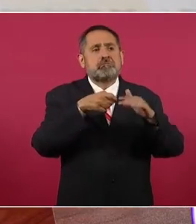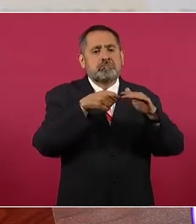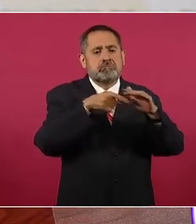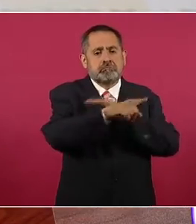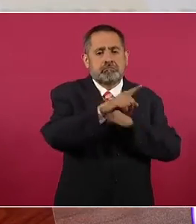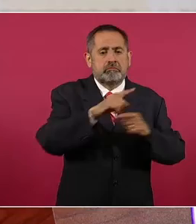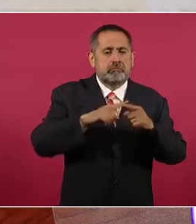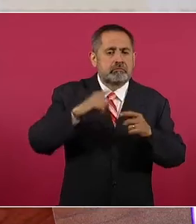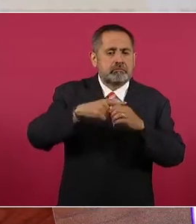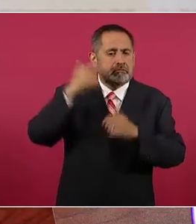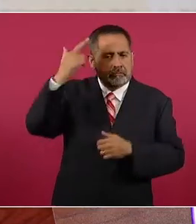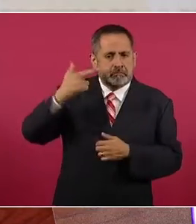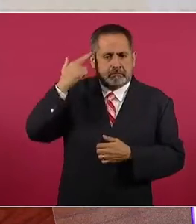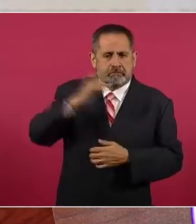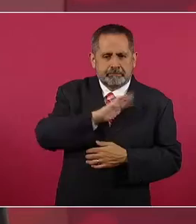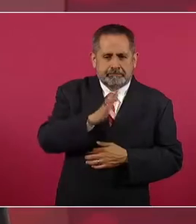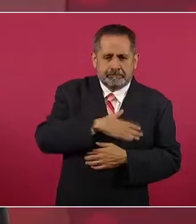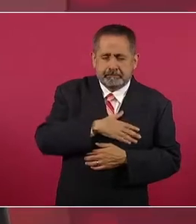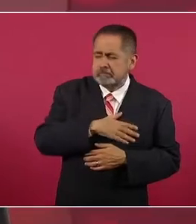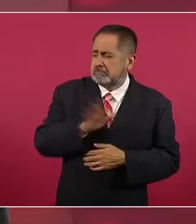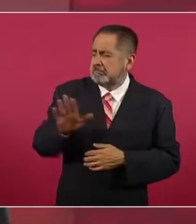con el rey de España.